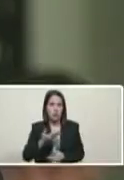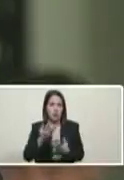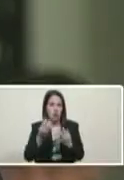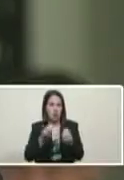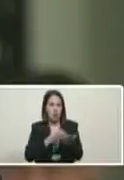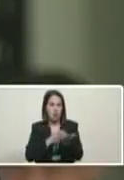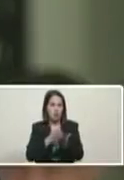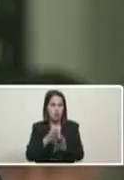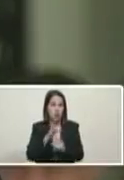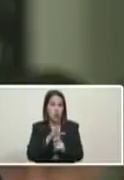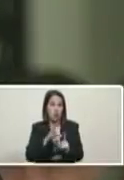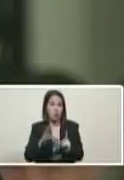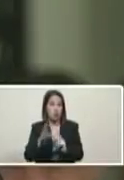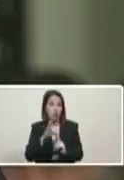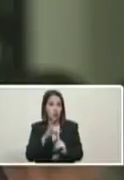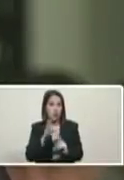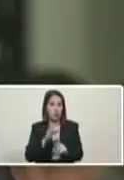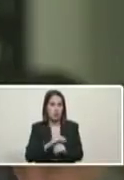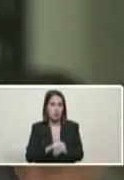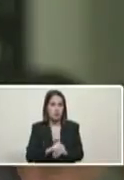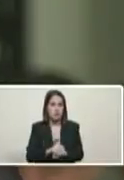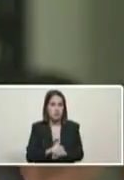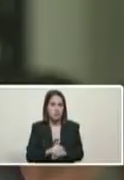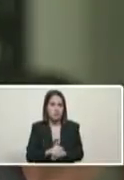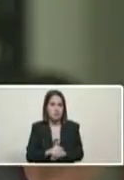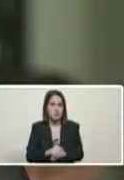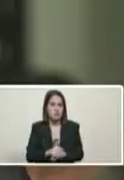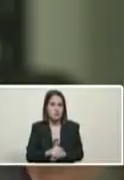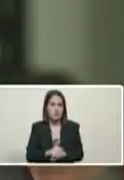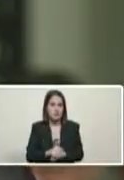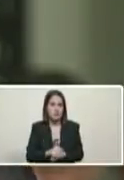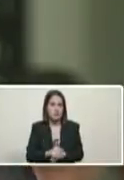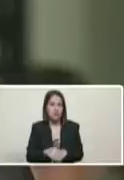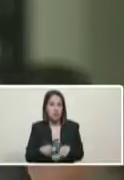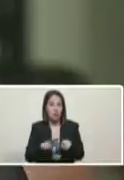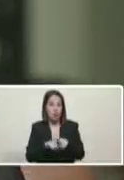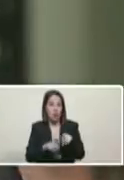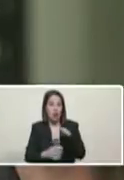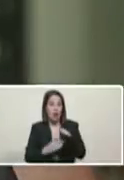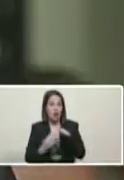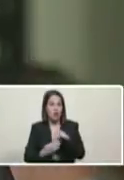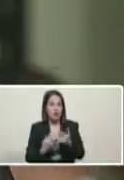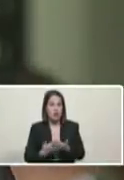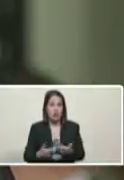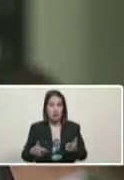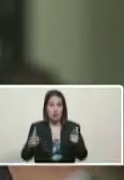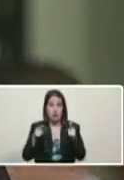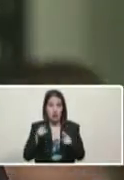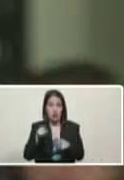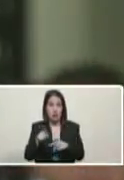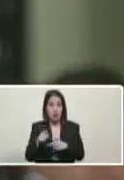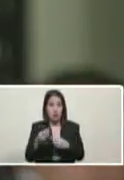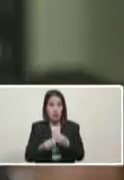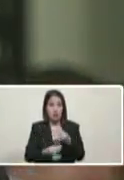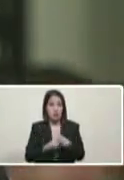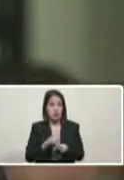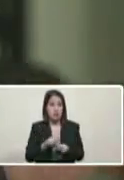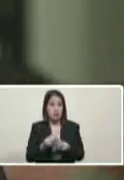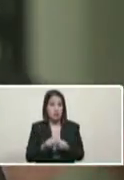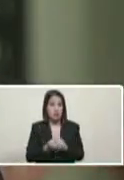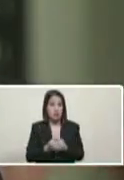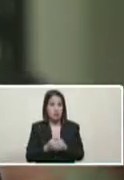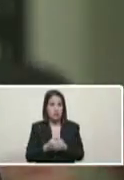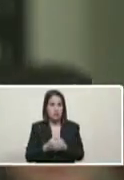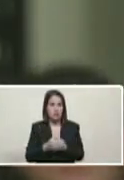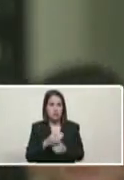la liberación de la inteligencia, que es base de la libertad. Si usted permite, querido presidente, yo quisiera